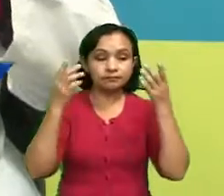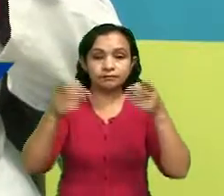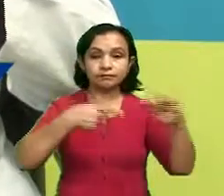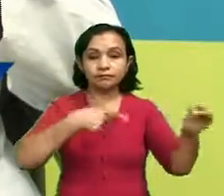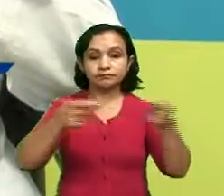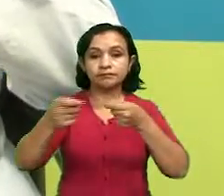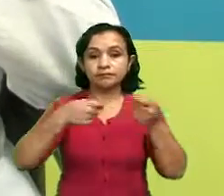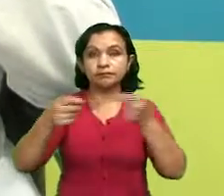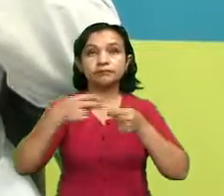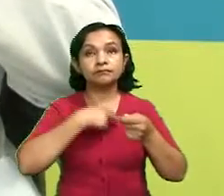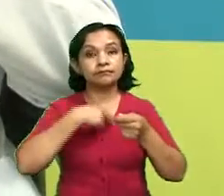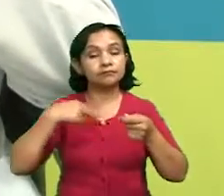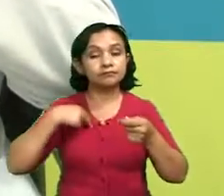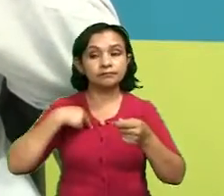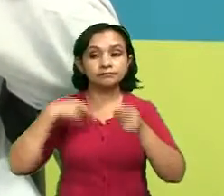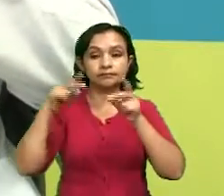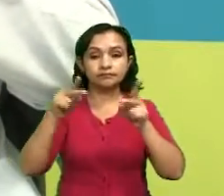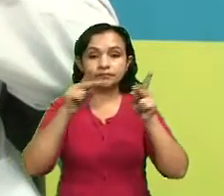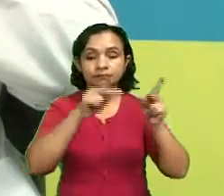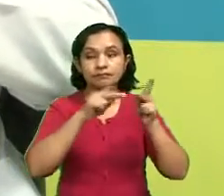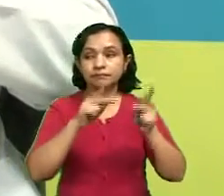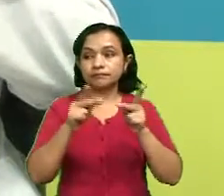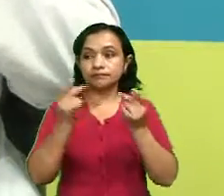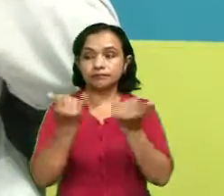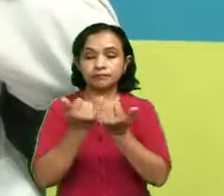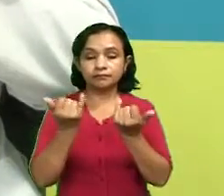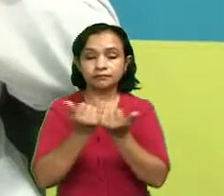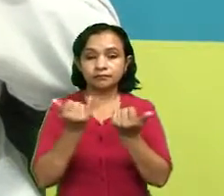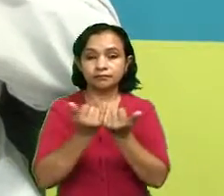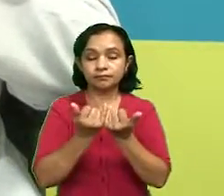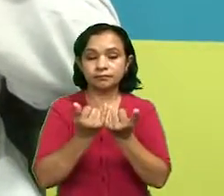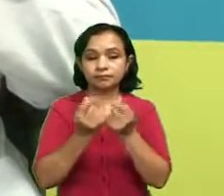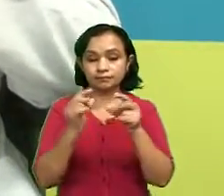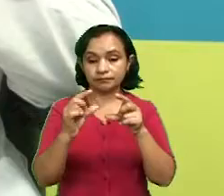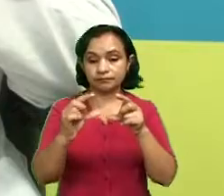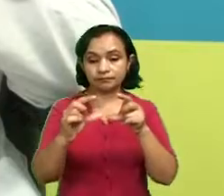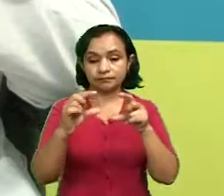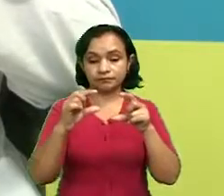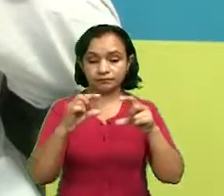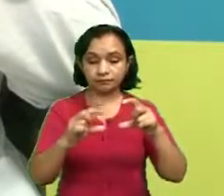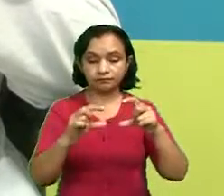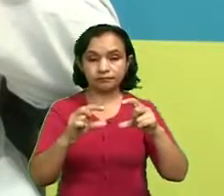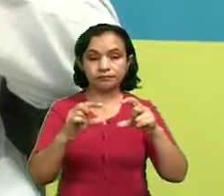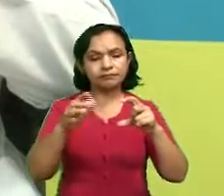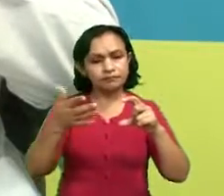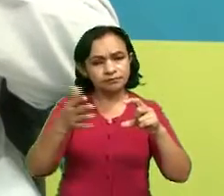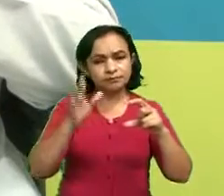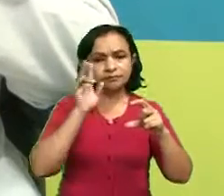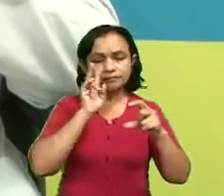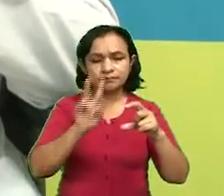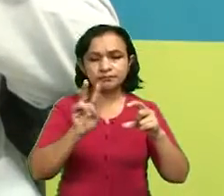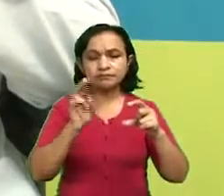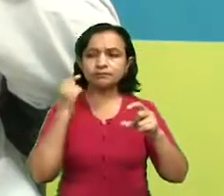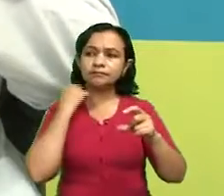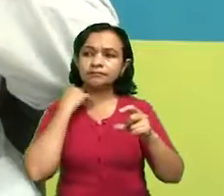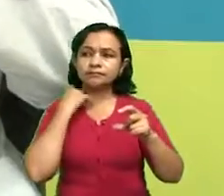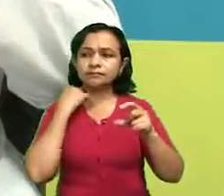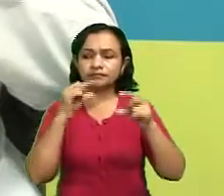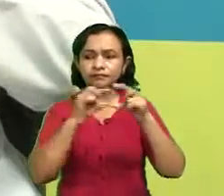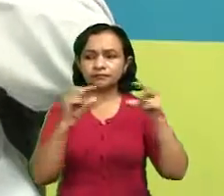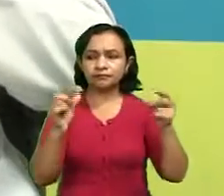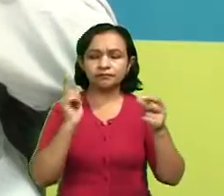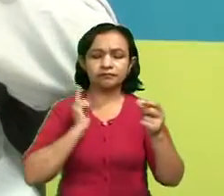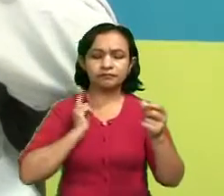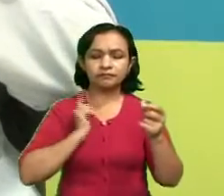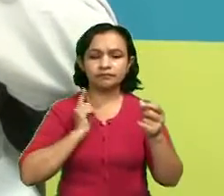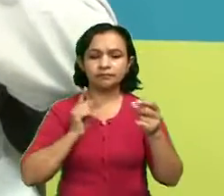están vendiendo, porque a veces lo que hacen es que les copian las tickets, entonces se parecen, pero siempre hay un detalle, como digamos, tenemos